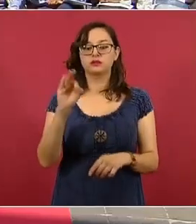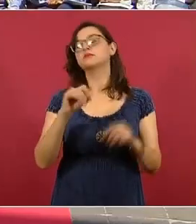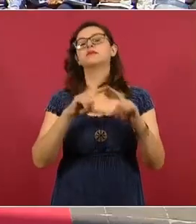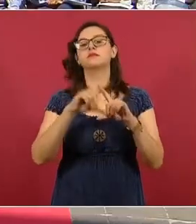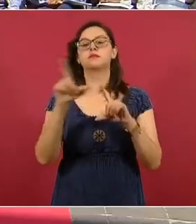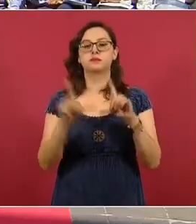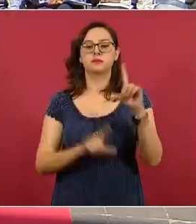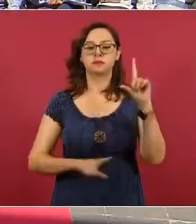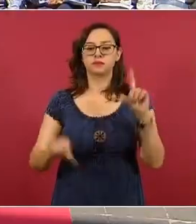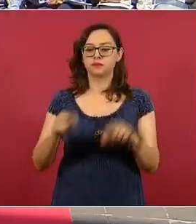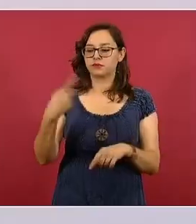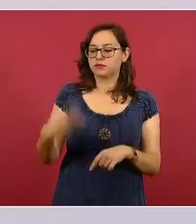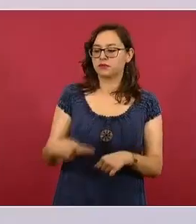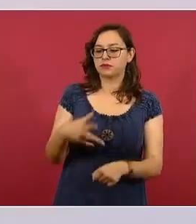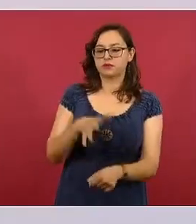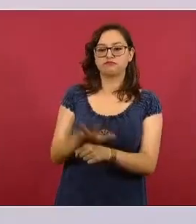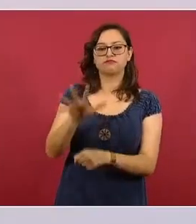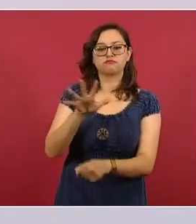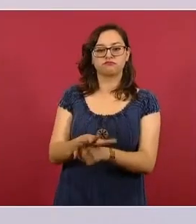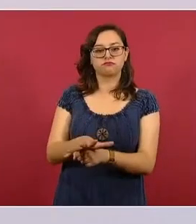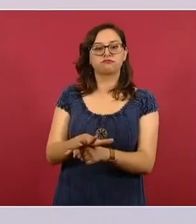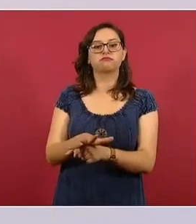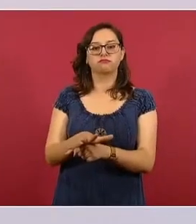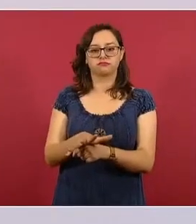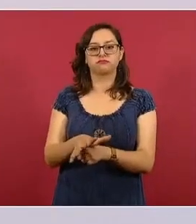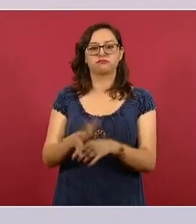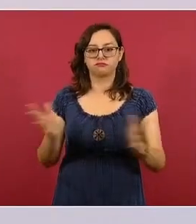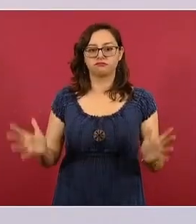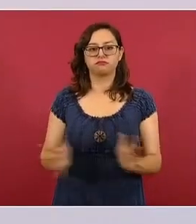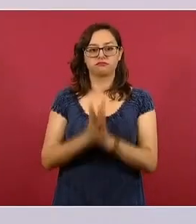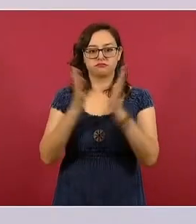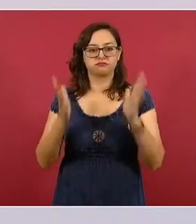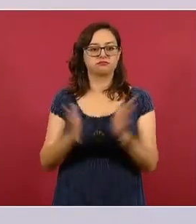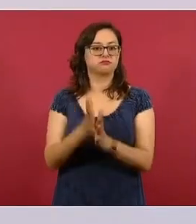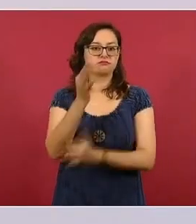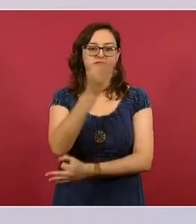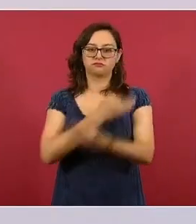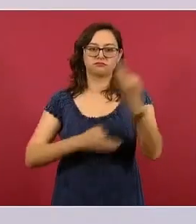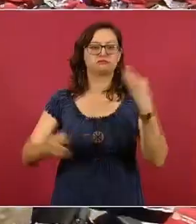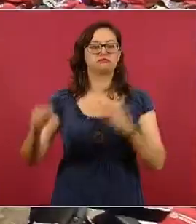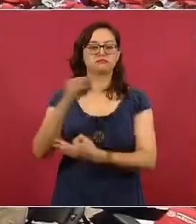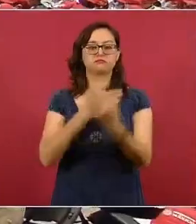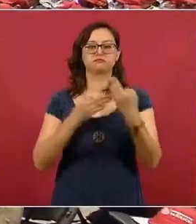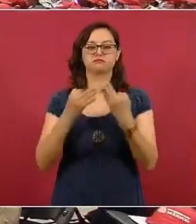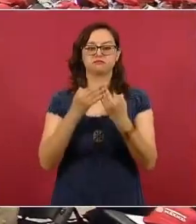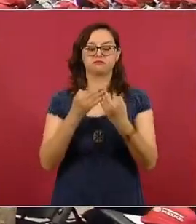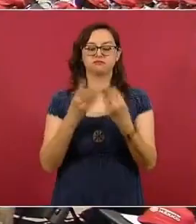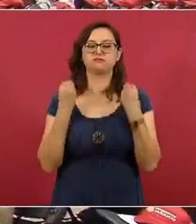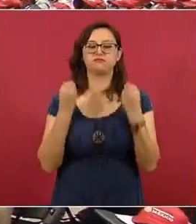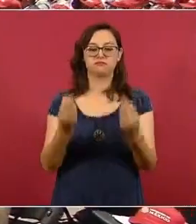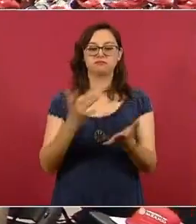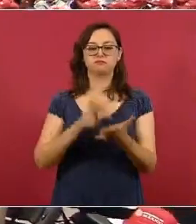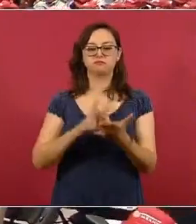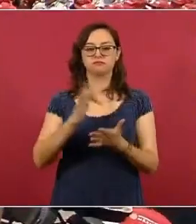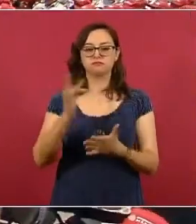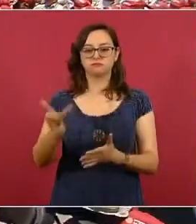tenga mejores tiempos con el concurso de todos los productores del país. Muchas gracias.